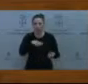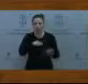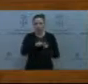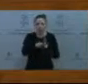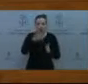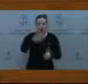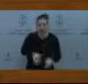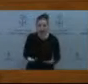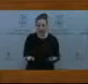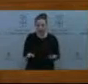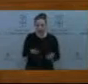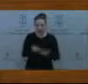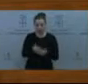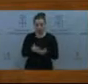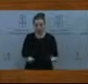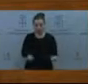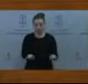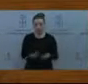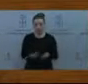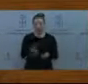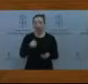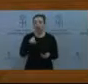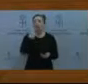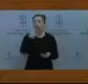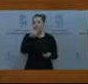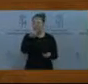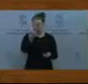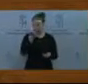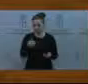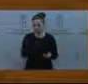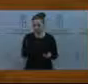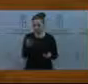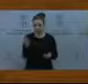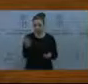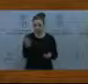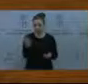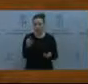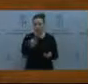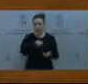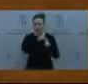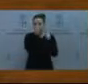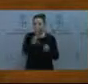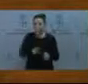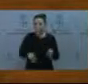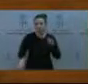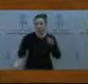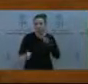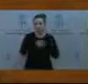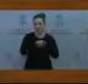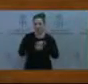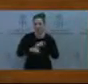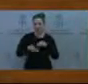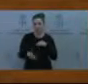posible, y yo añado, y de la forma más chapucera posible, como es también un marchamo